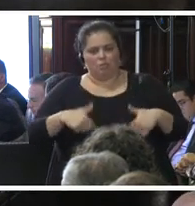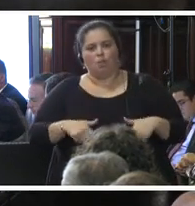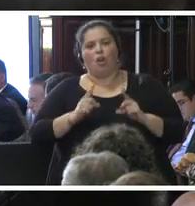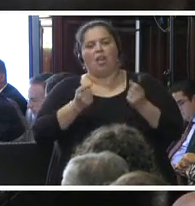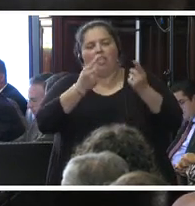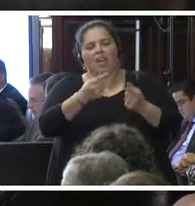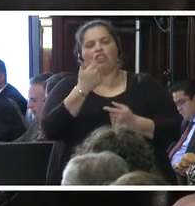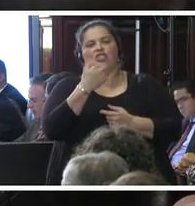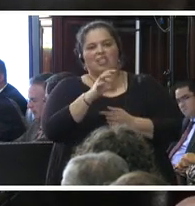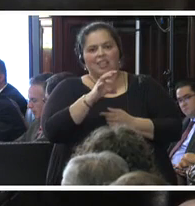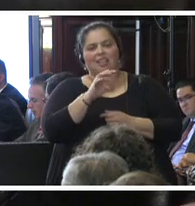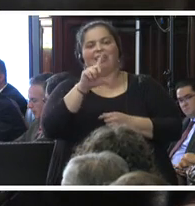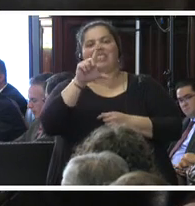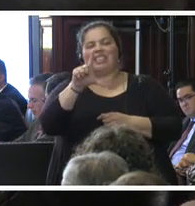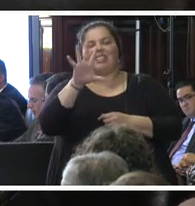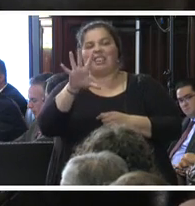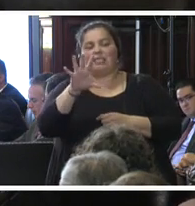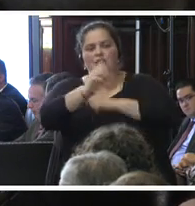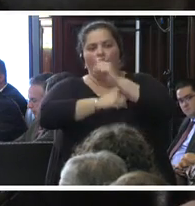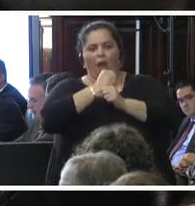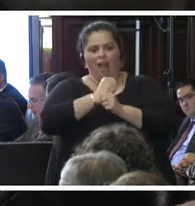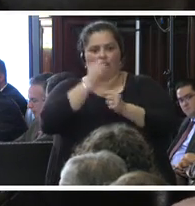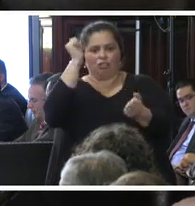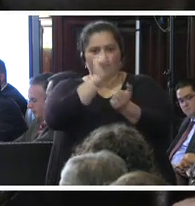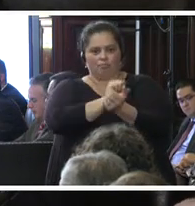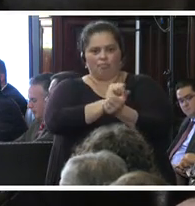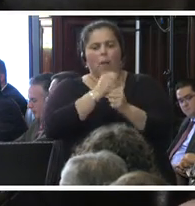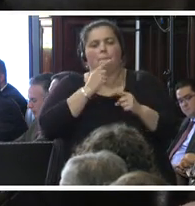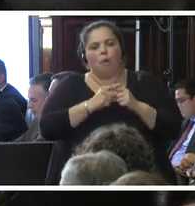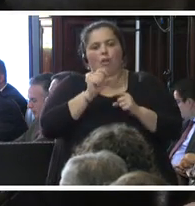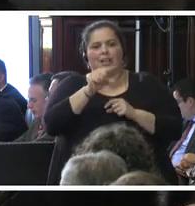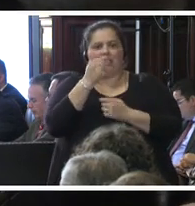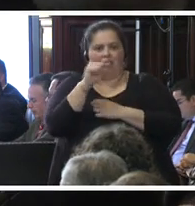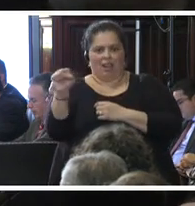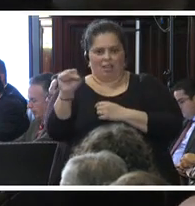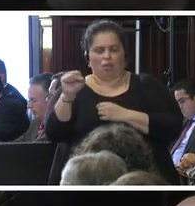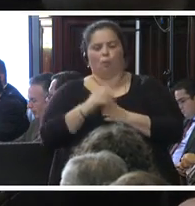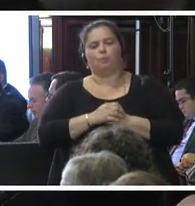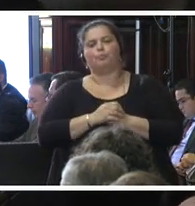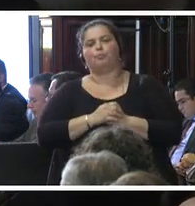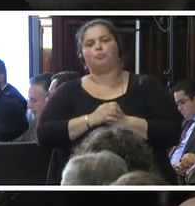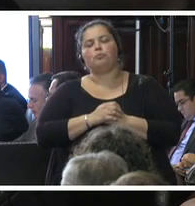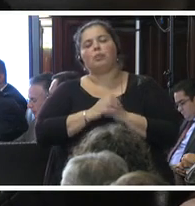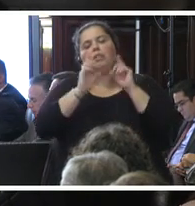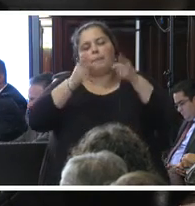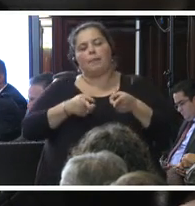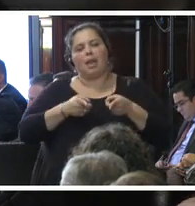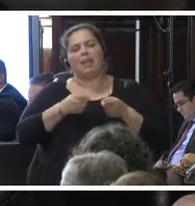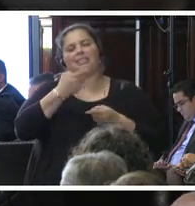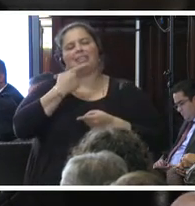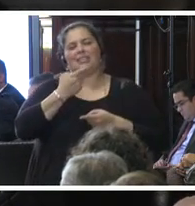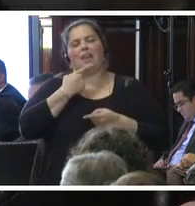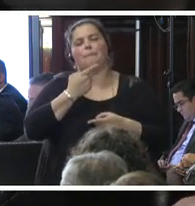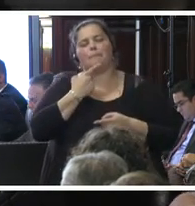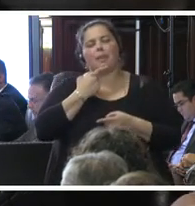de 60 y 75 años por el delito. Por otro lado, en septiembre